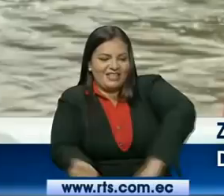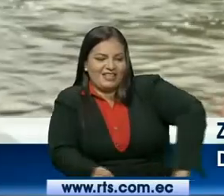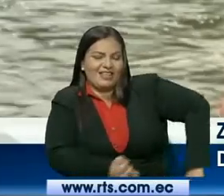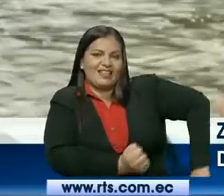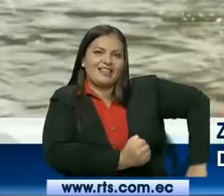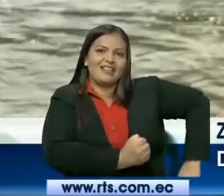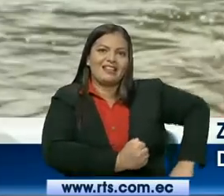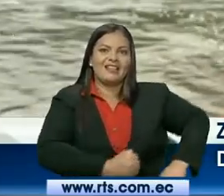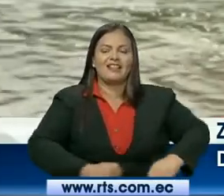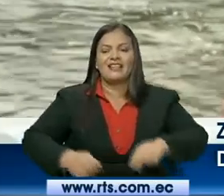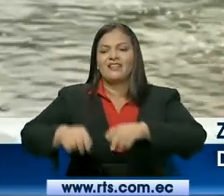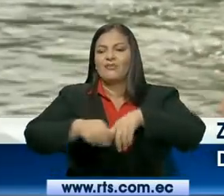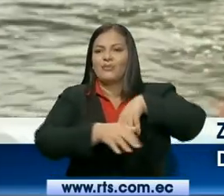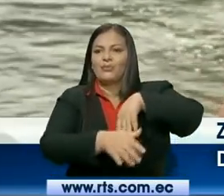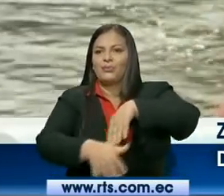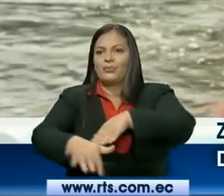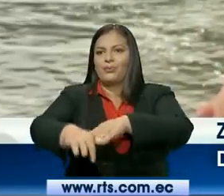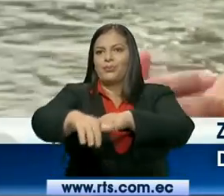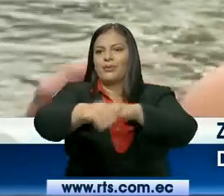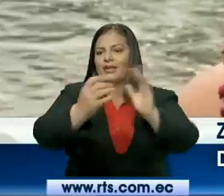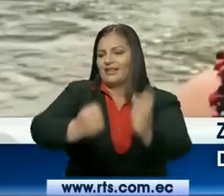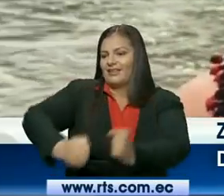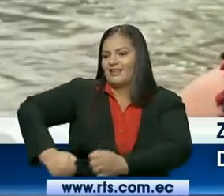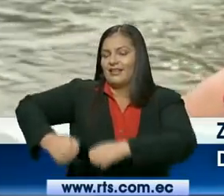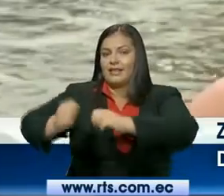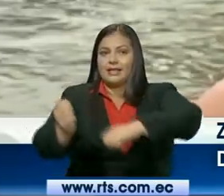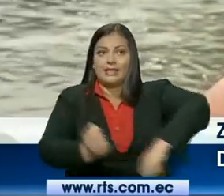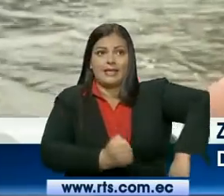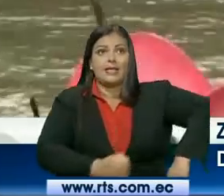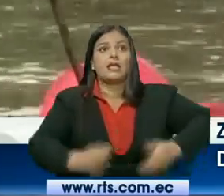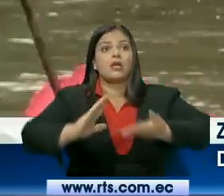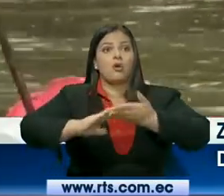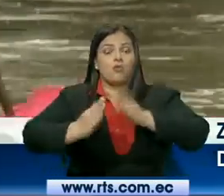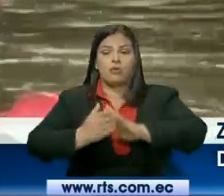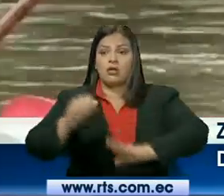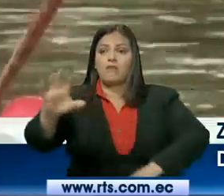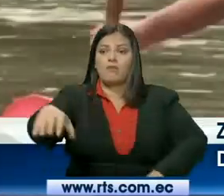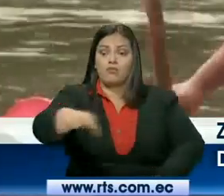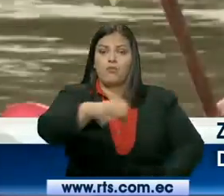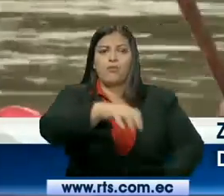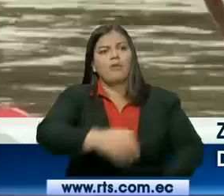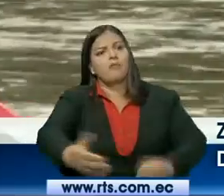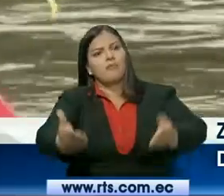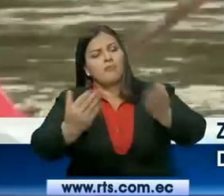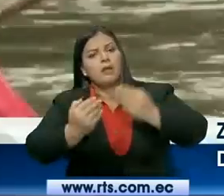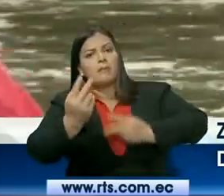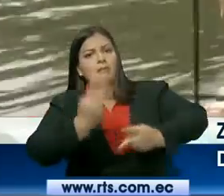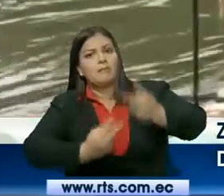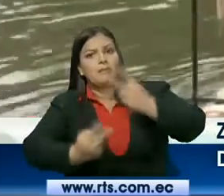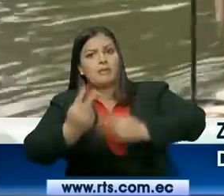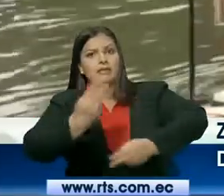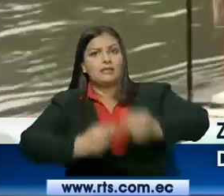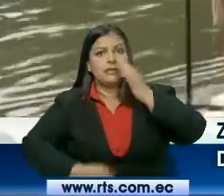el cual las comunidades llegan a demostrar su identidad cultural y fomentan la inclusión dentro de una sociedad